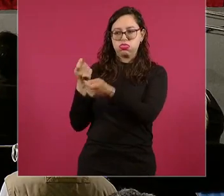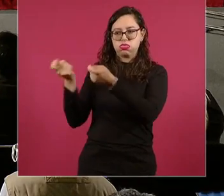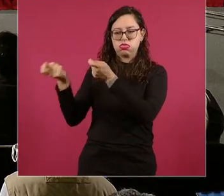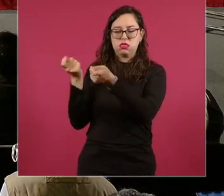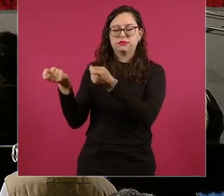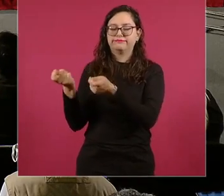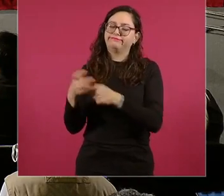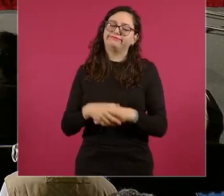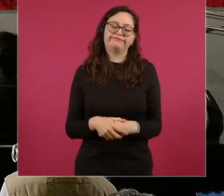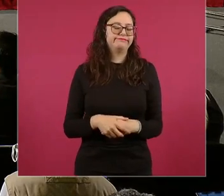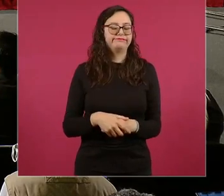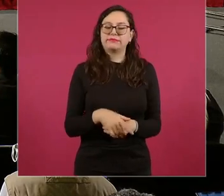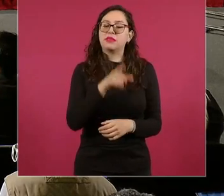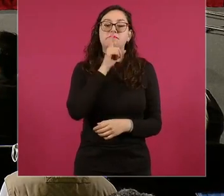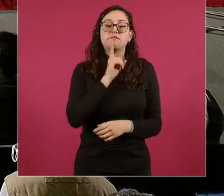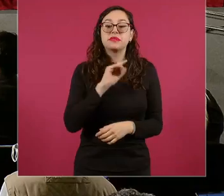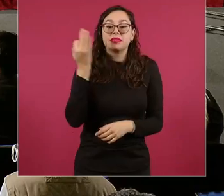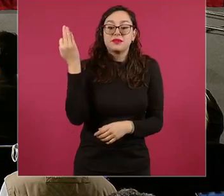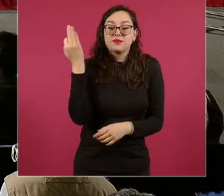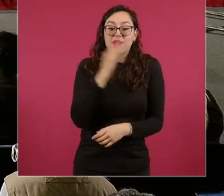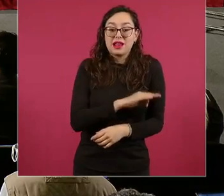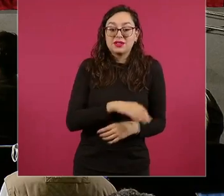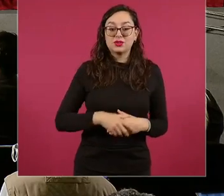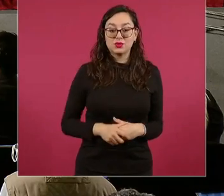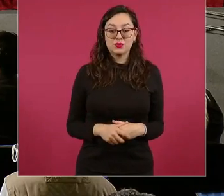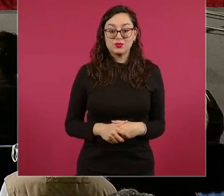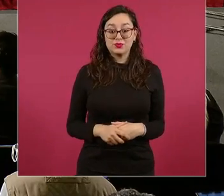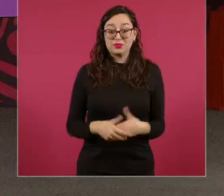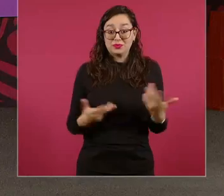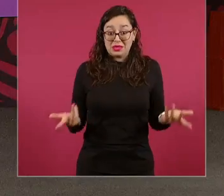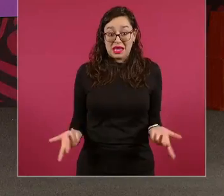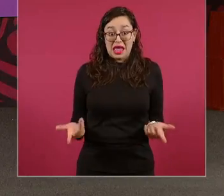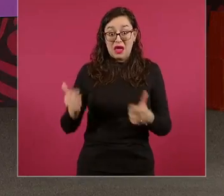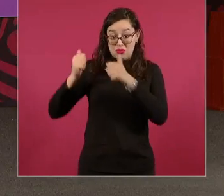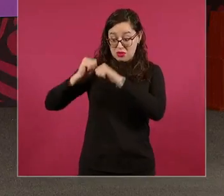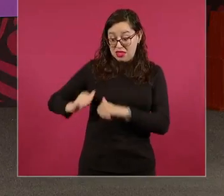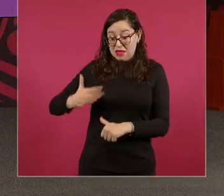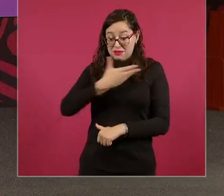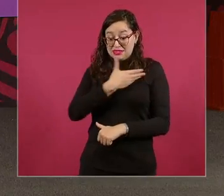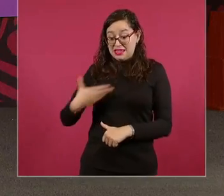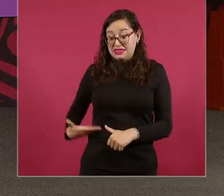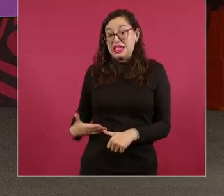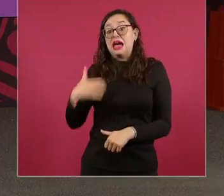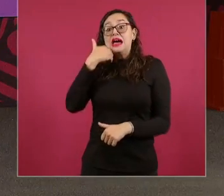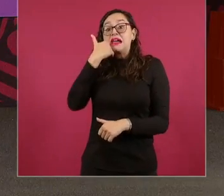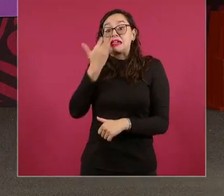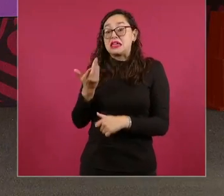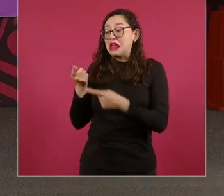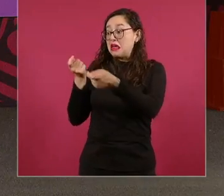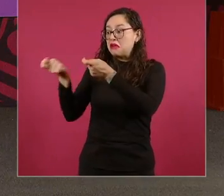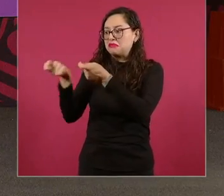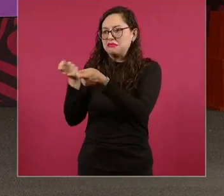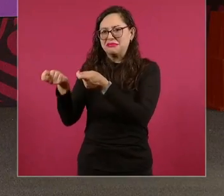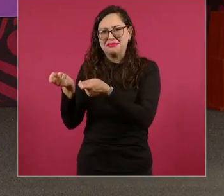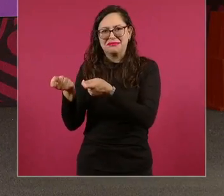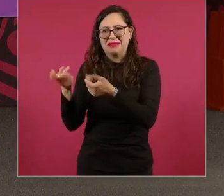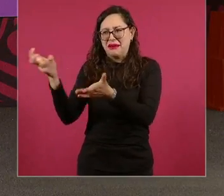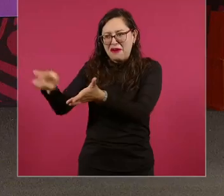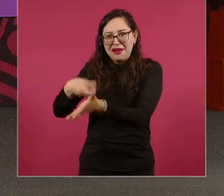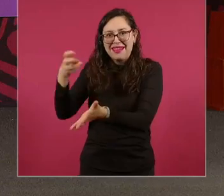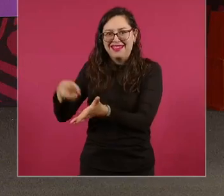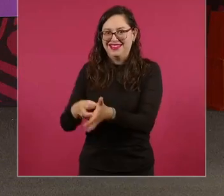es totalmente falso. Si ese fuese la intención, estaría sencillo, no haríamos